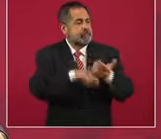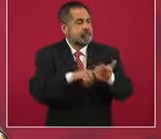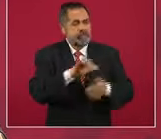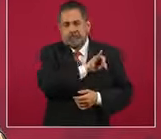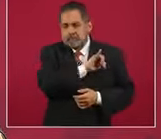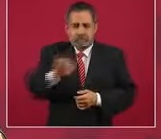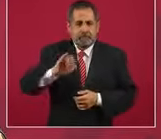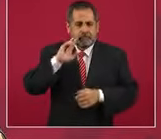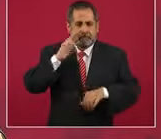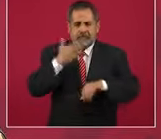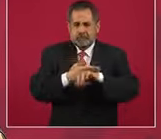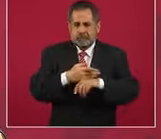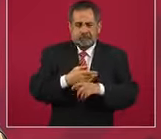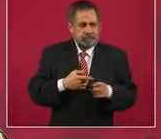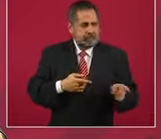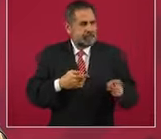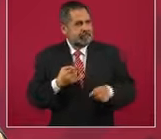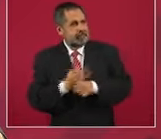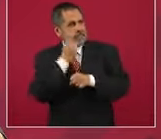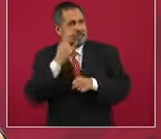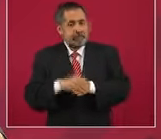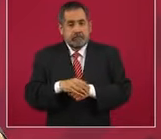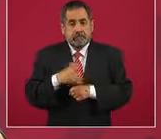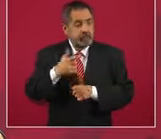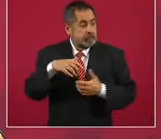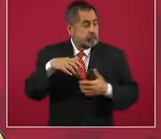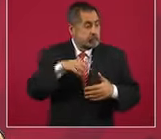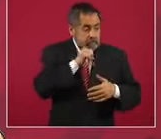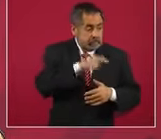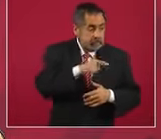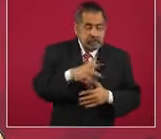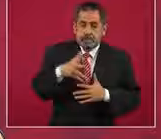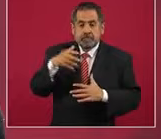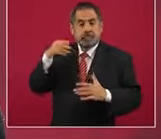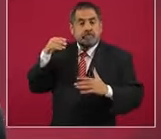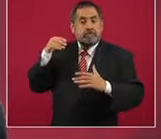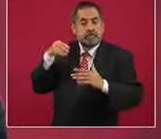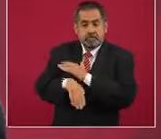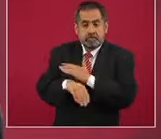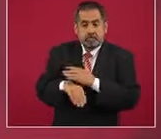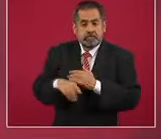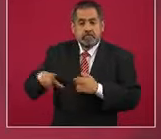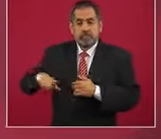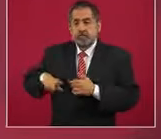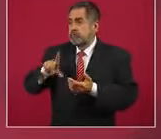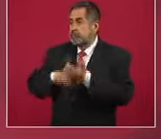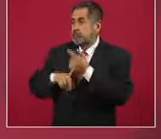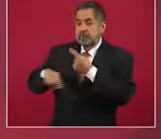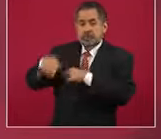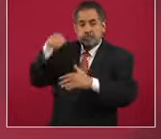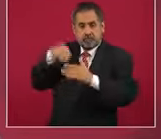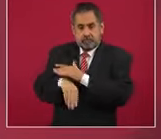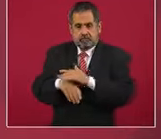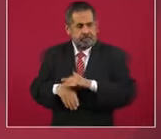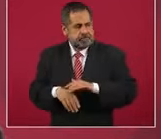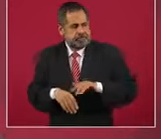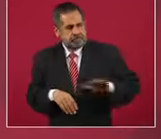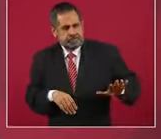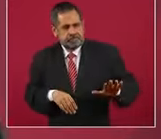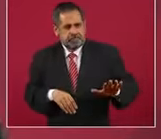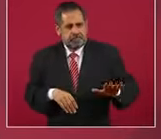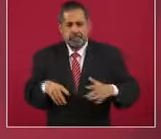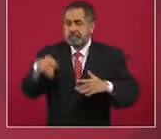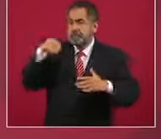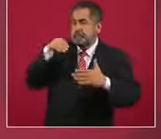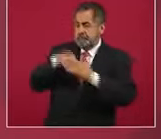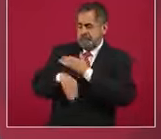irresponsables puede causar el fracaso de un gobierno, pero en este caso no solo es el